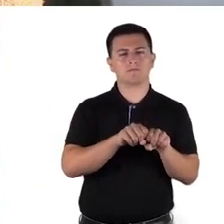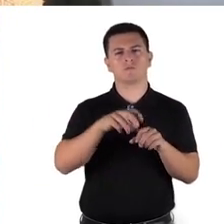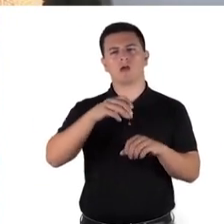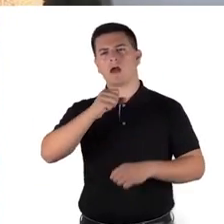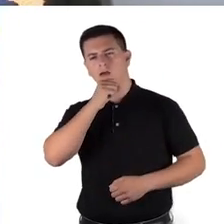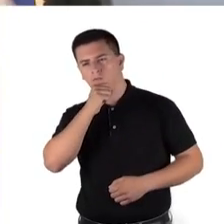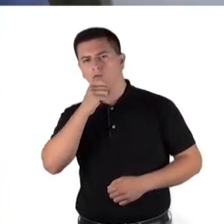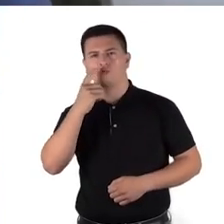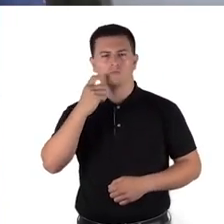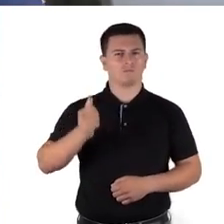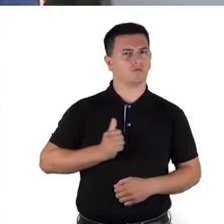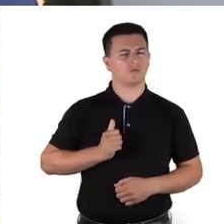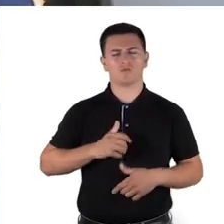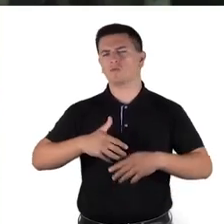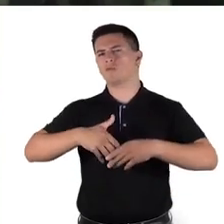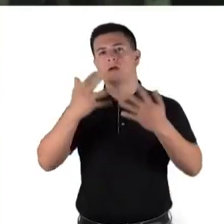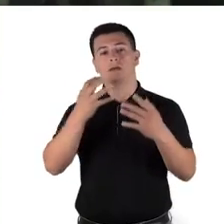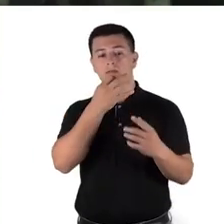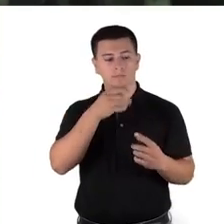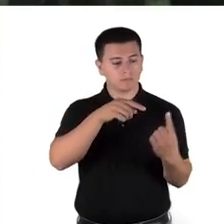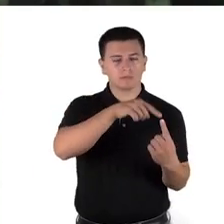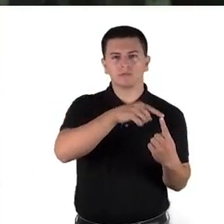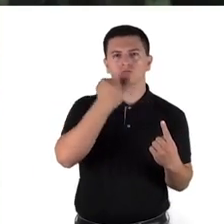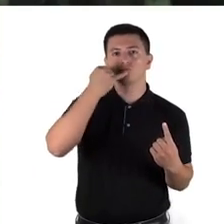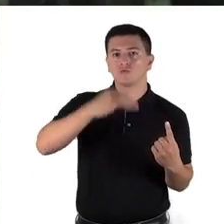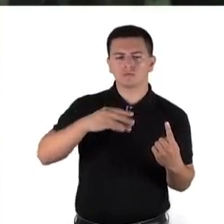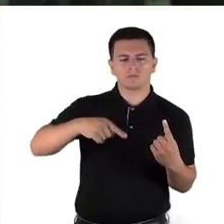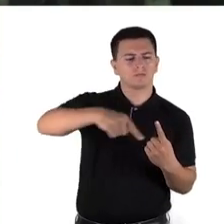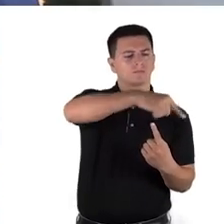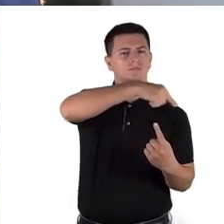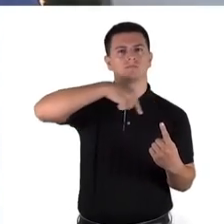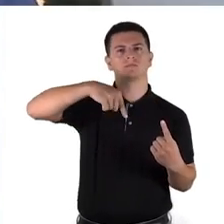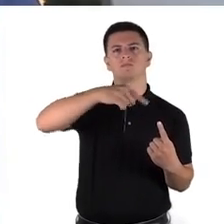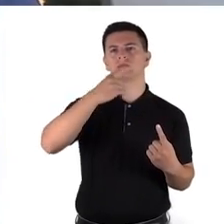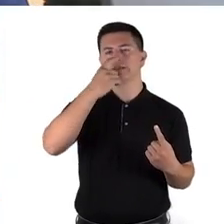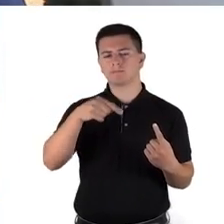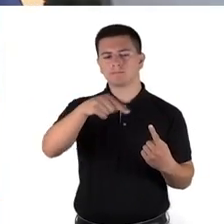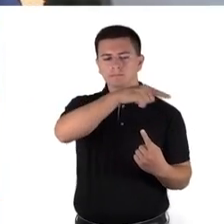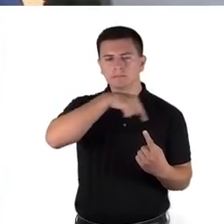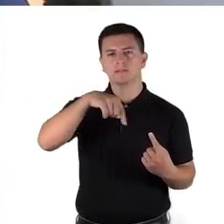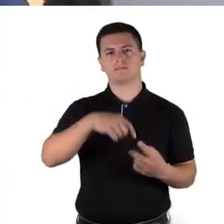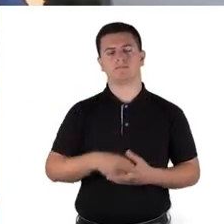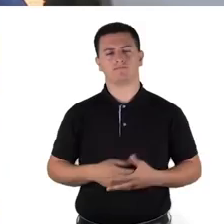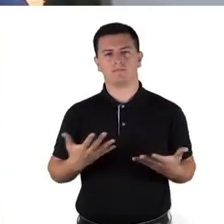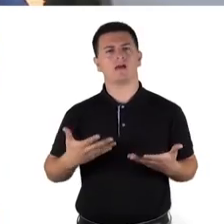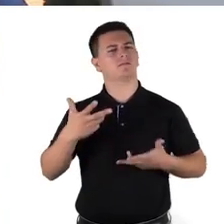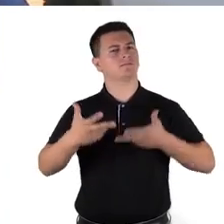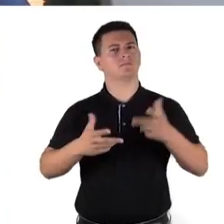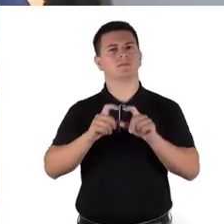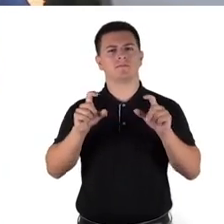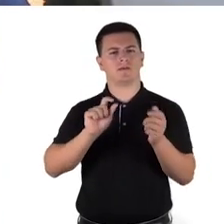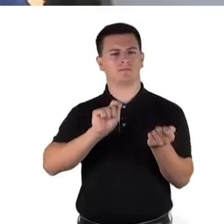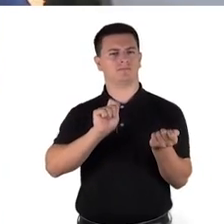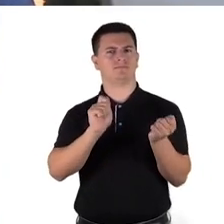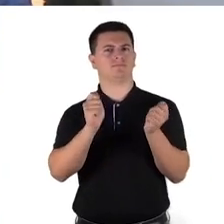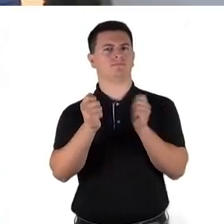tíos, para sobrinos que cuidan a otros primos, para abuelos, abuelas, para todo aquel que está en torno de los niños y las niñas, son un montón de